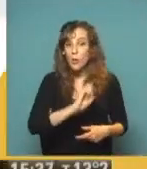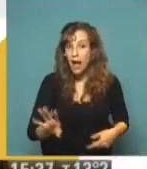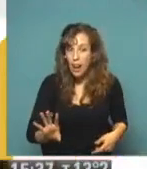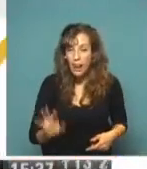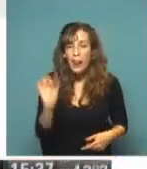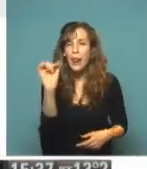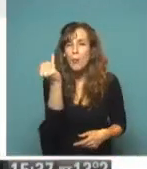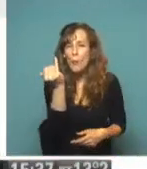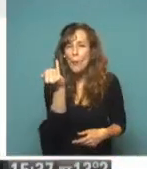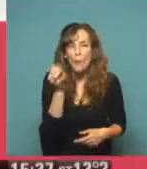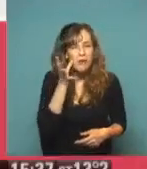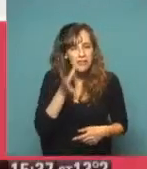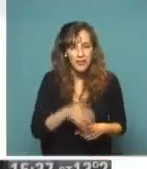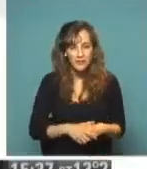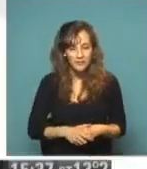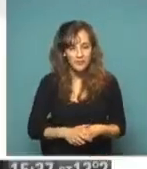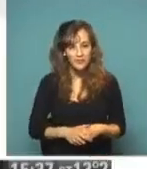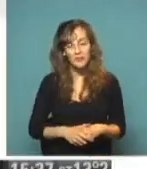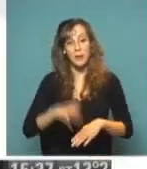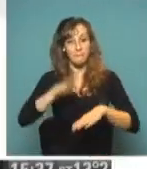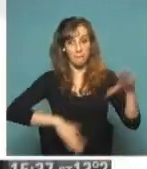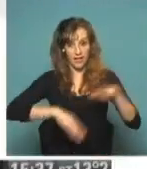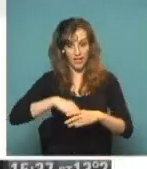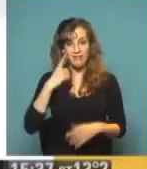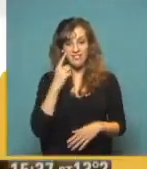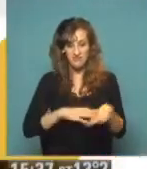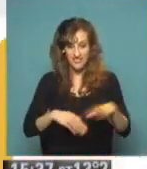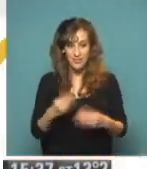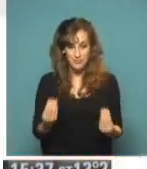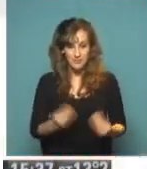mal. Ahora los piecitos me indican, te quiero.